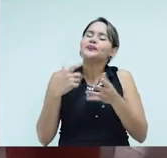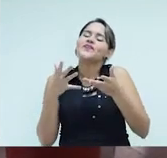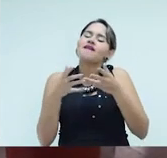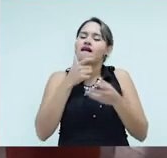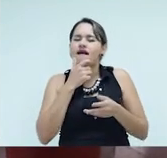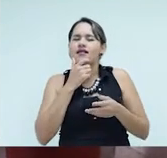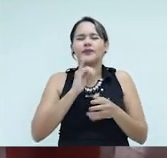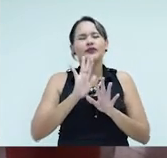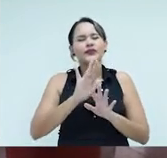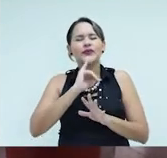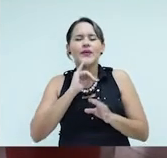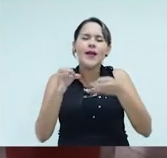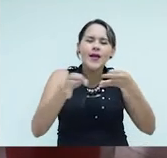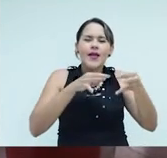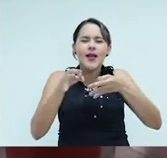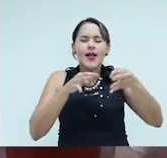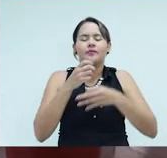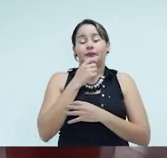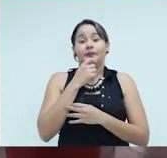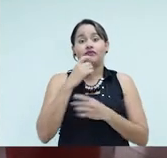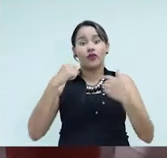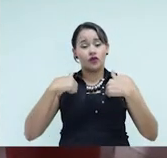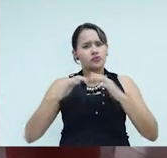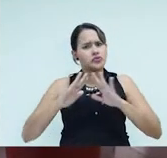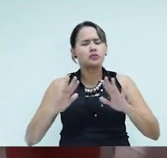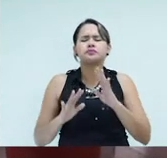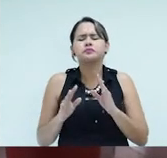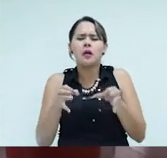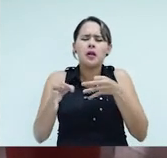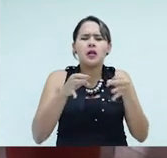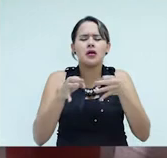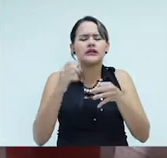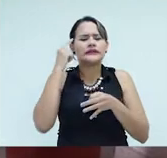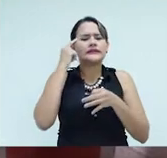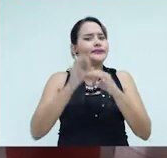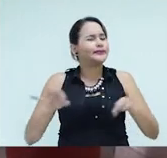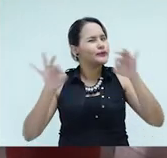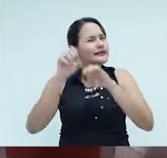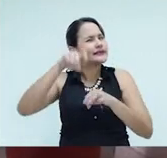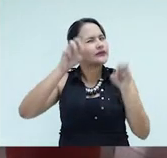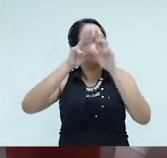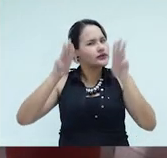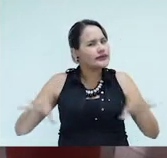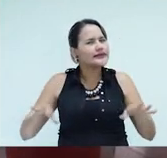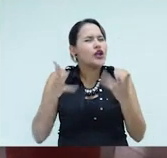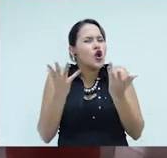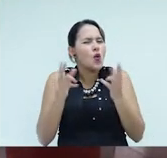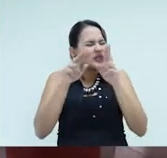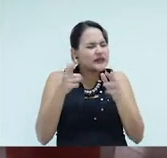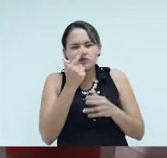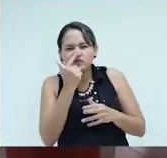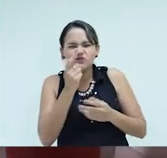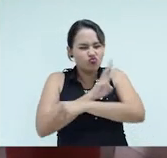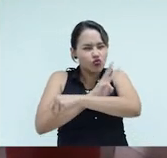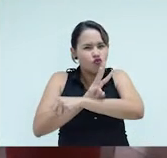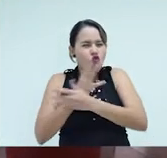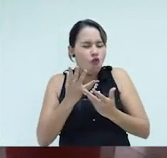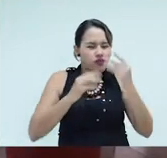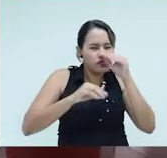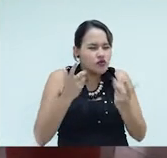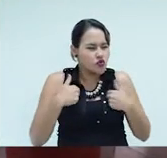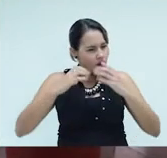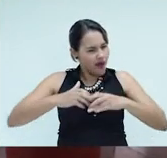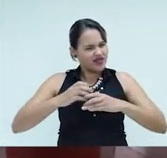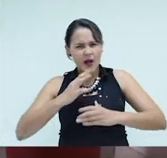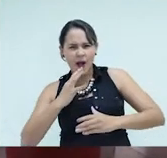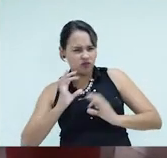clases. Después creé los míos propios y por último estoy montando los de mis estudiantes, donde